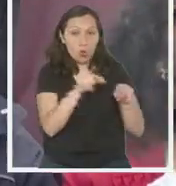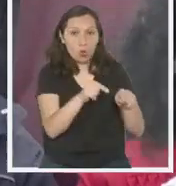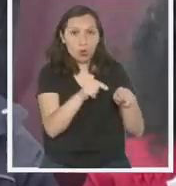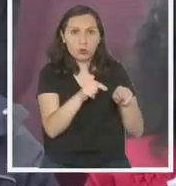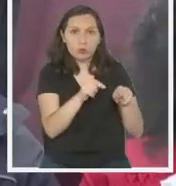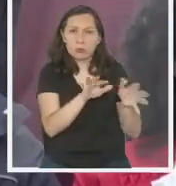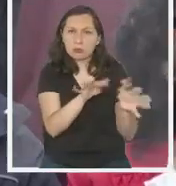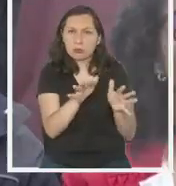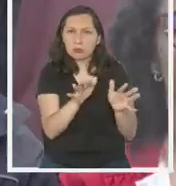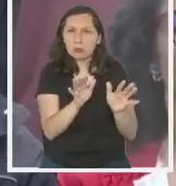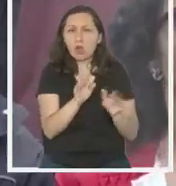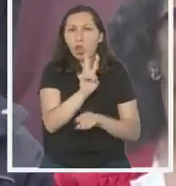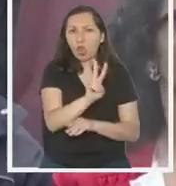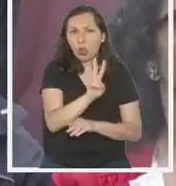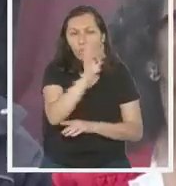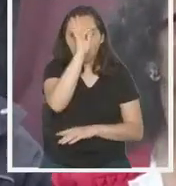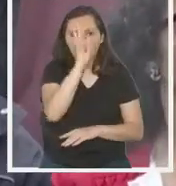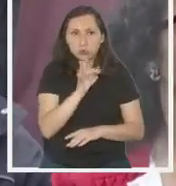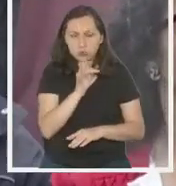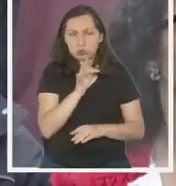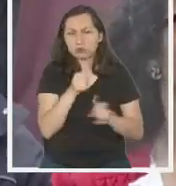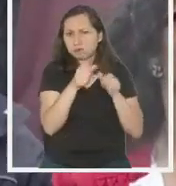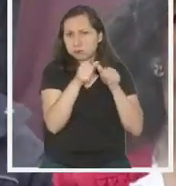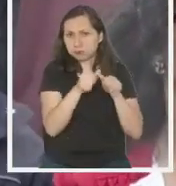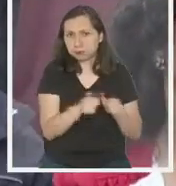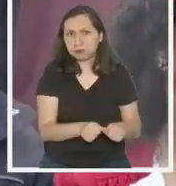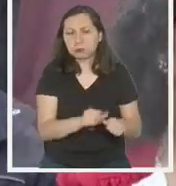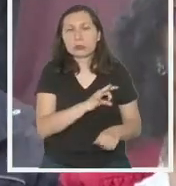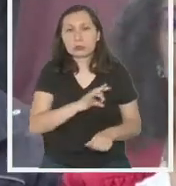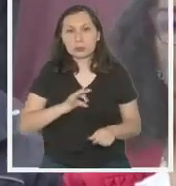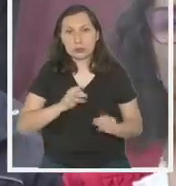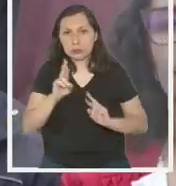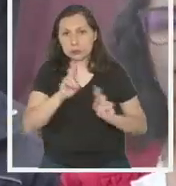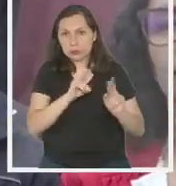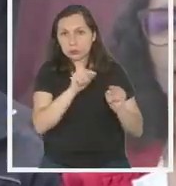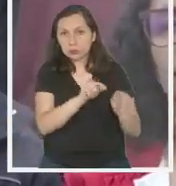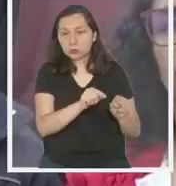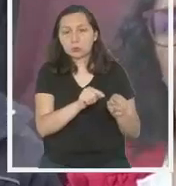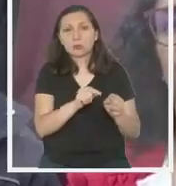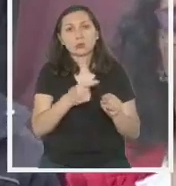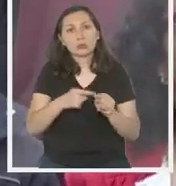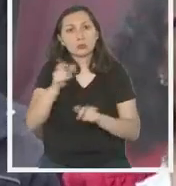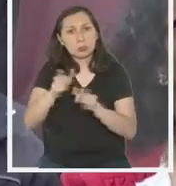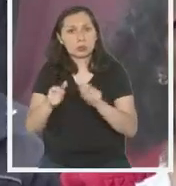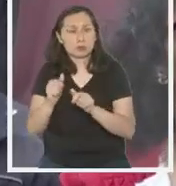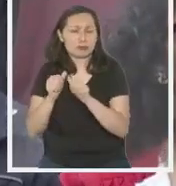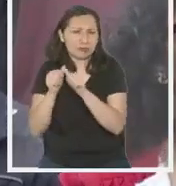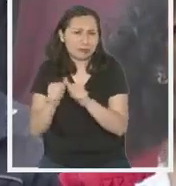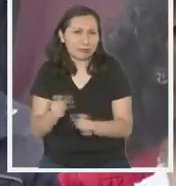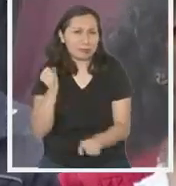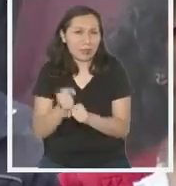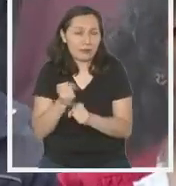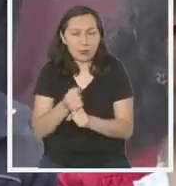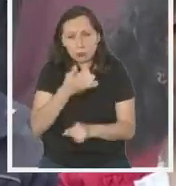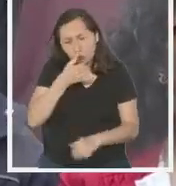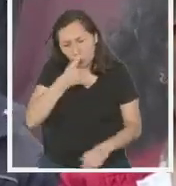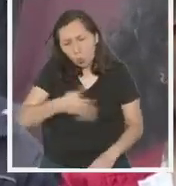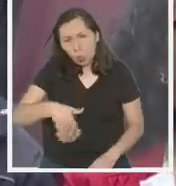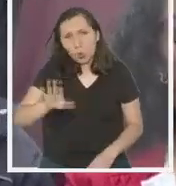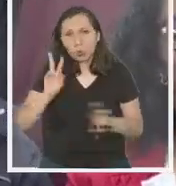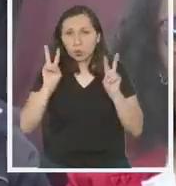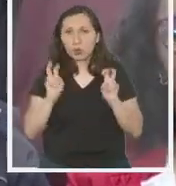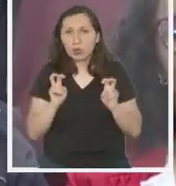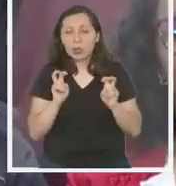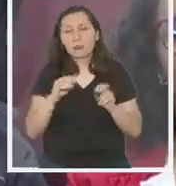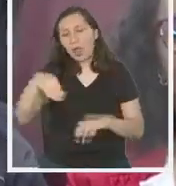eran, si mal no recuerdo, dos funcionarios de carrera de la Cancillería y personas que habían trabajado largamente en Cancillería, en muchos